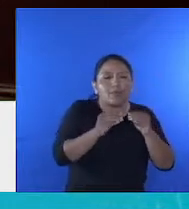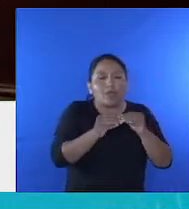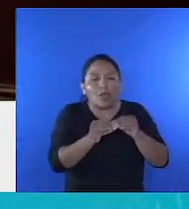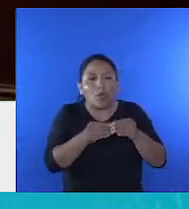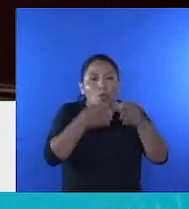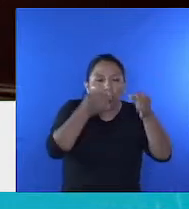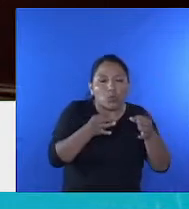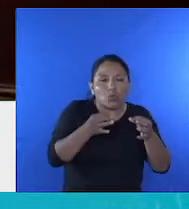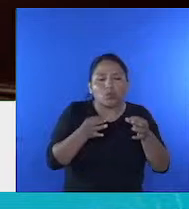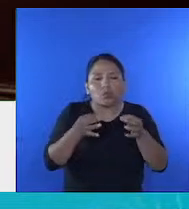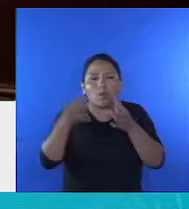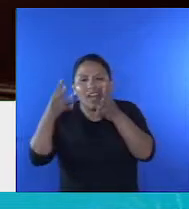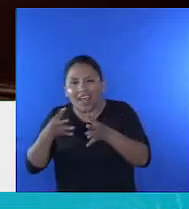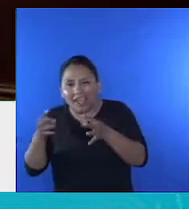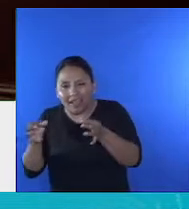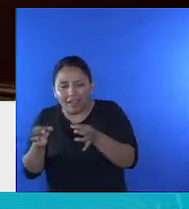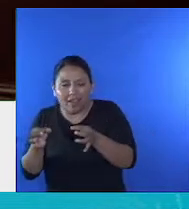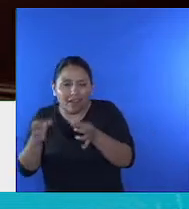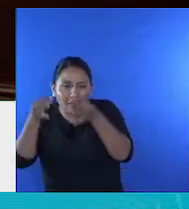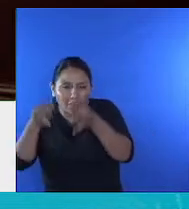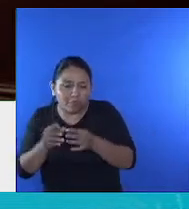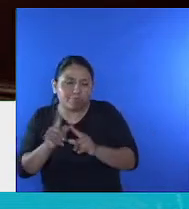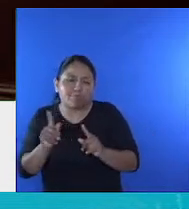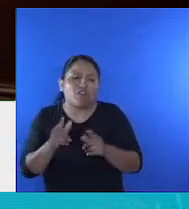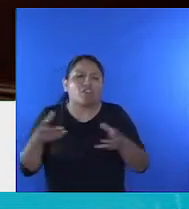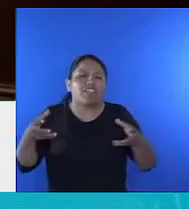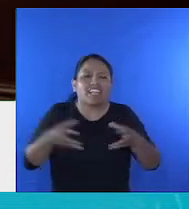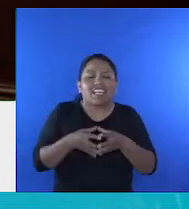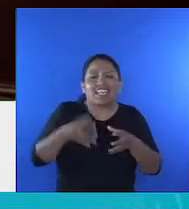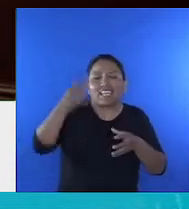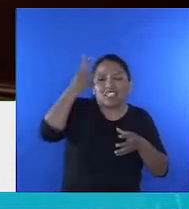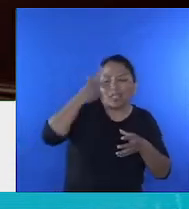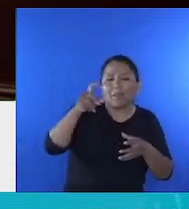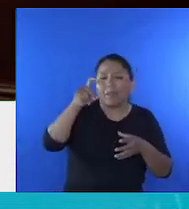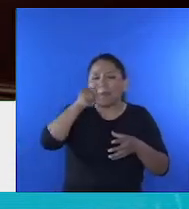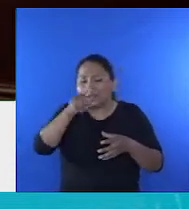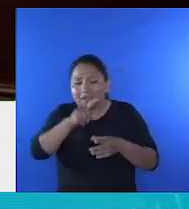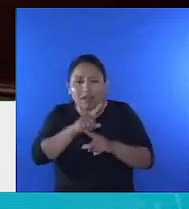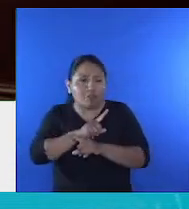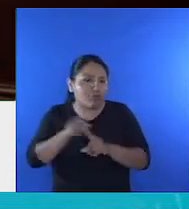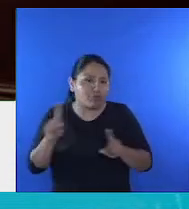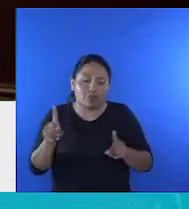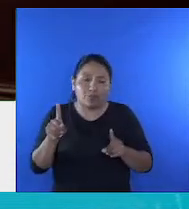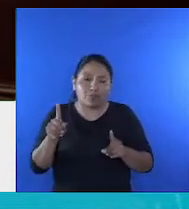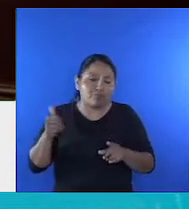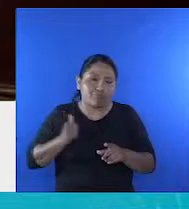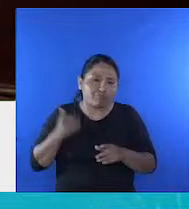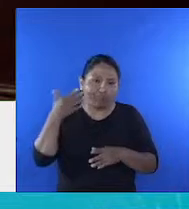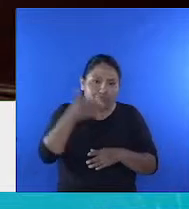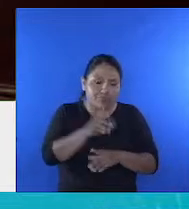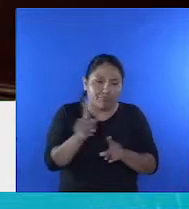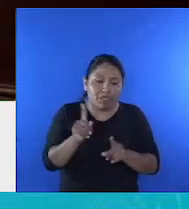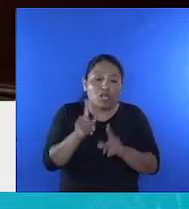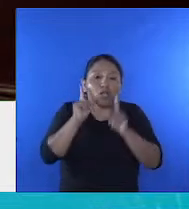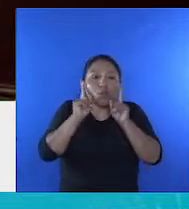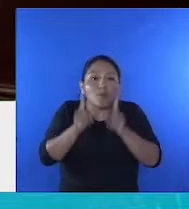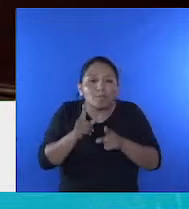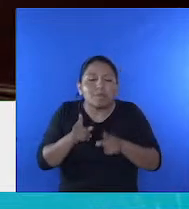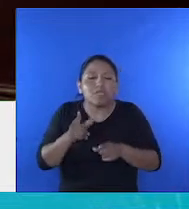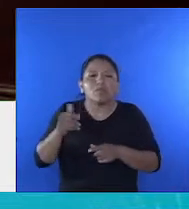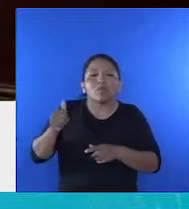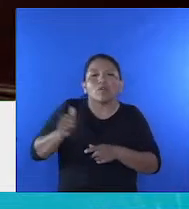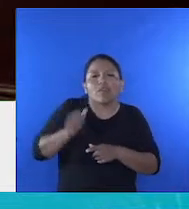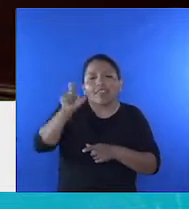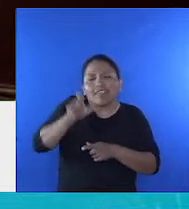que a Malvinas no fue el ejército de San Martín ni el ejército de Belgrano, sino que fueron los mismos dictadores, las mismas